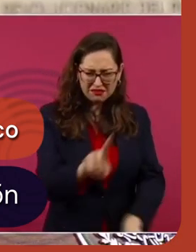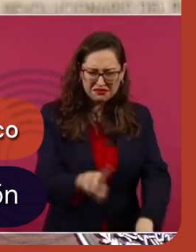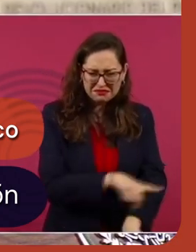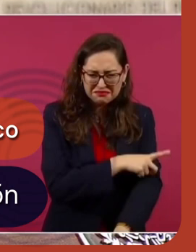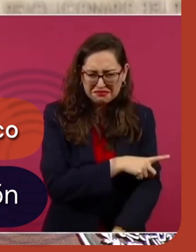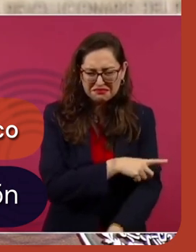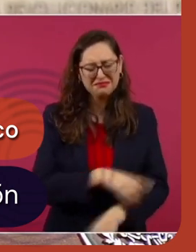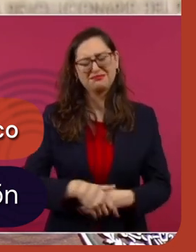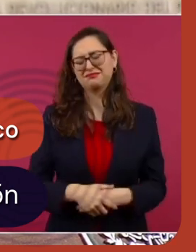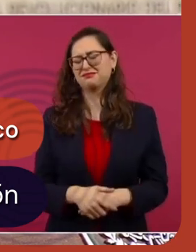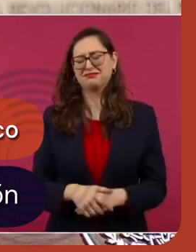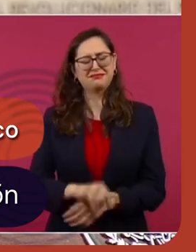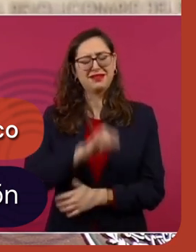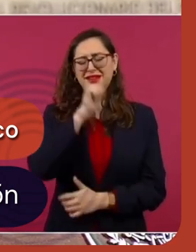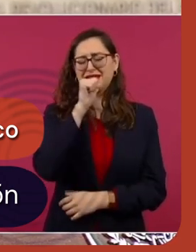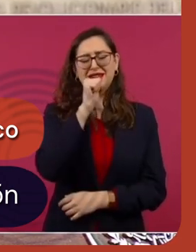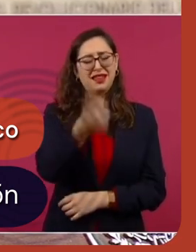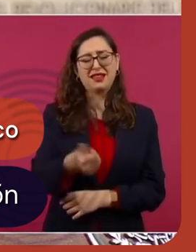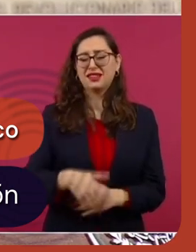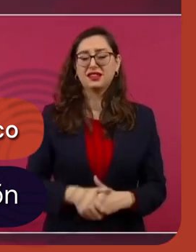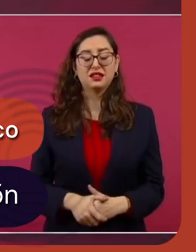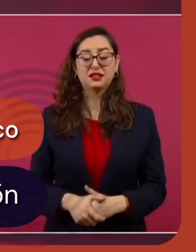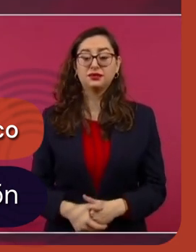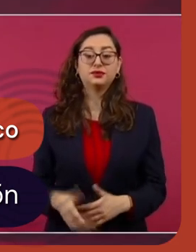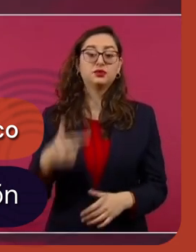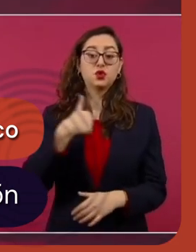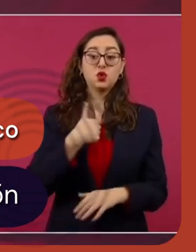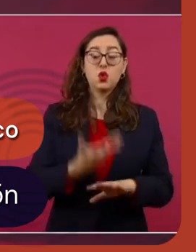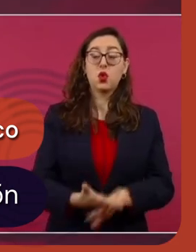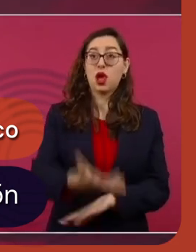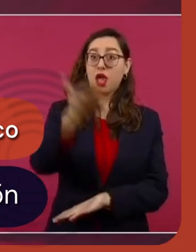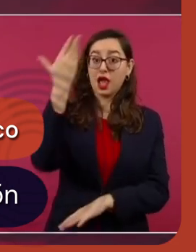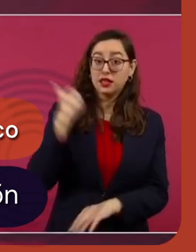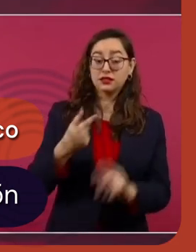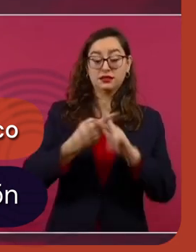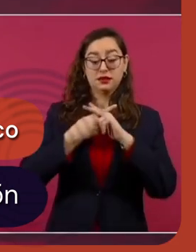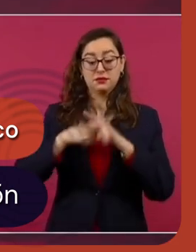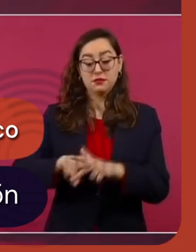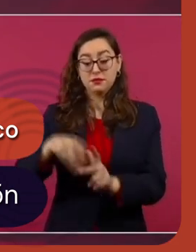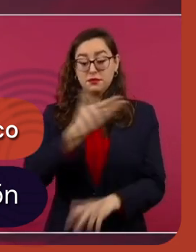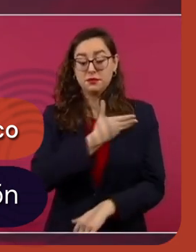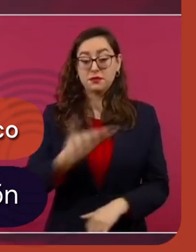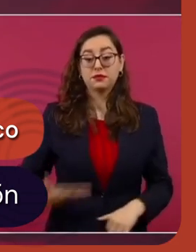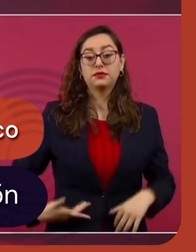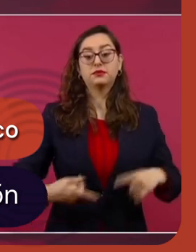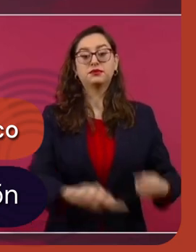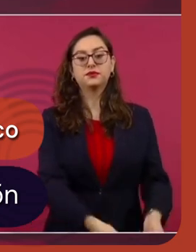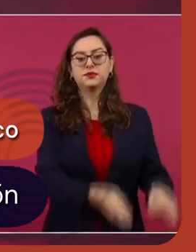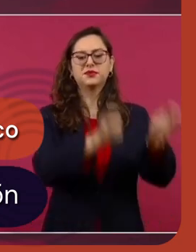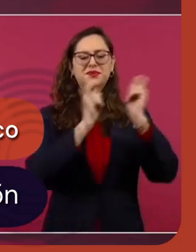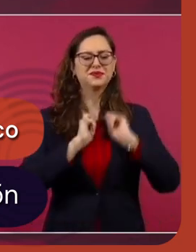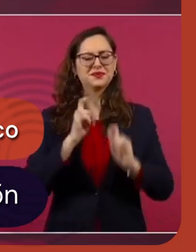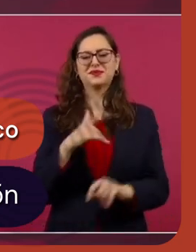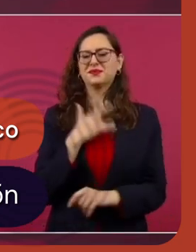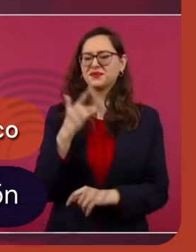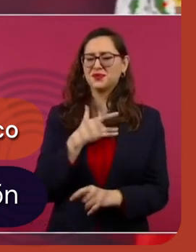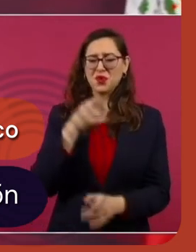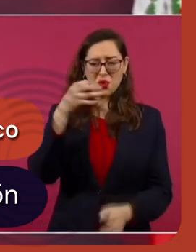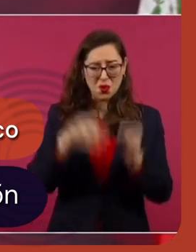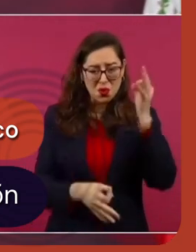tomé posesión hablé del tema, que lo más importante era ver hacia